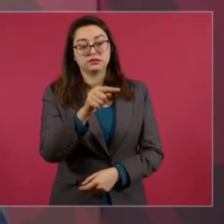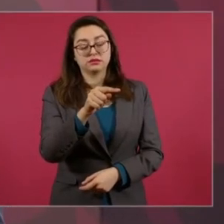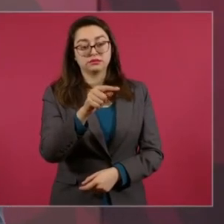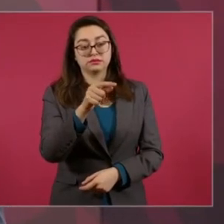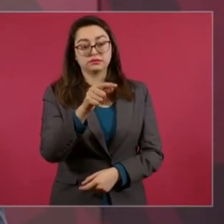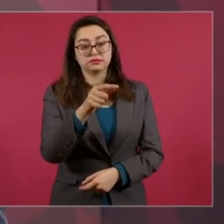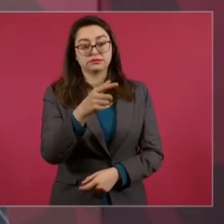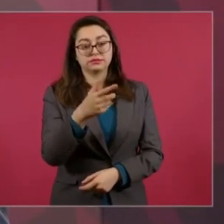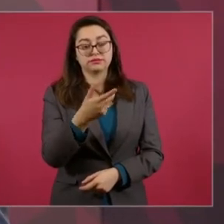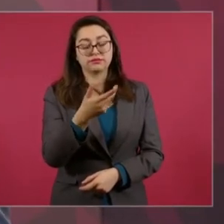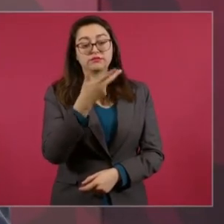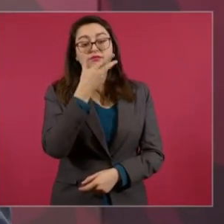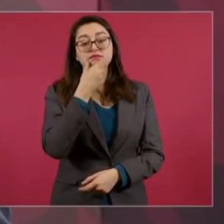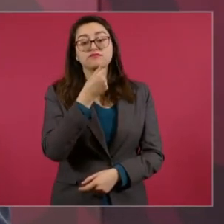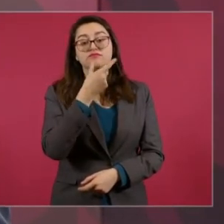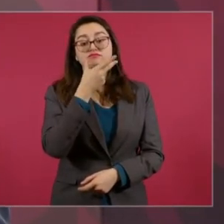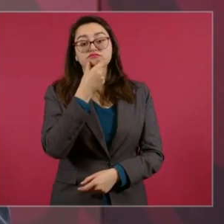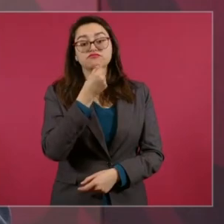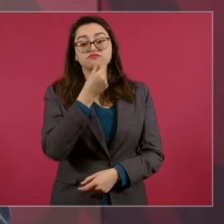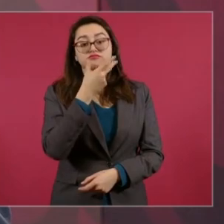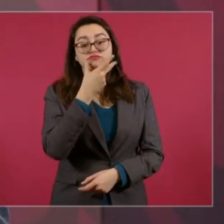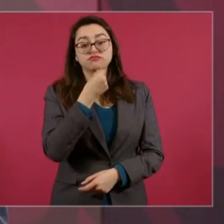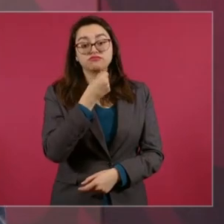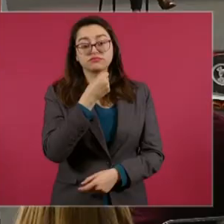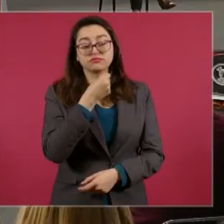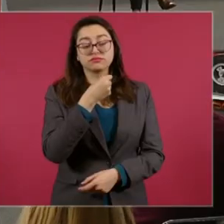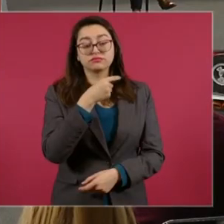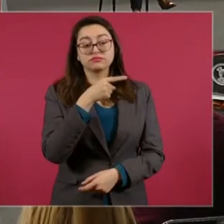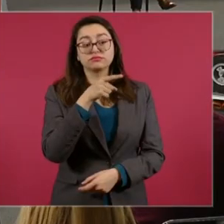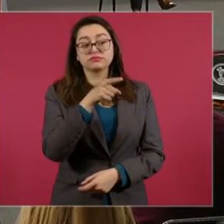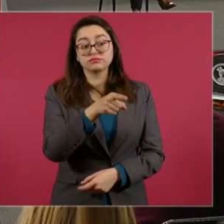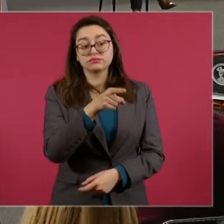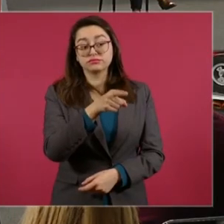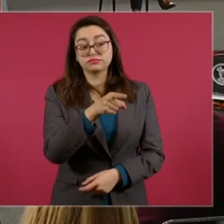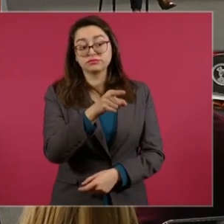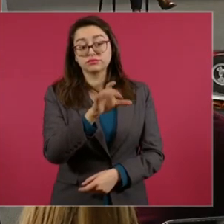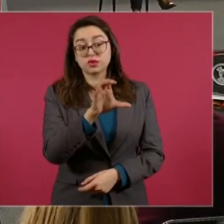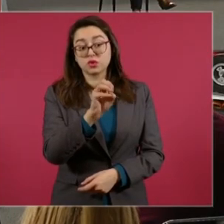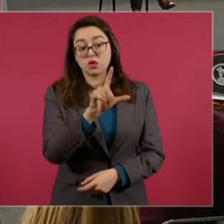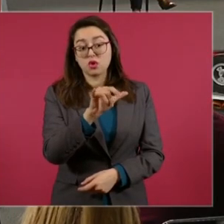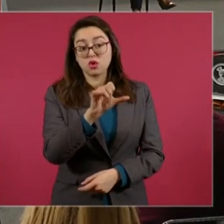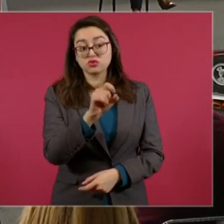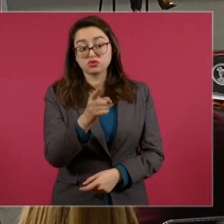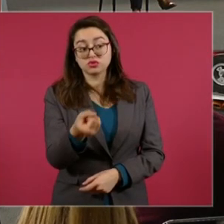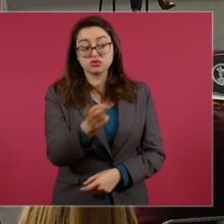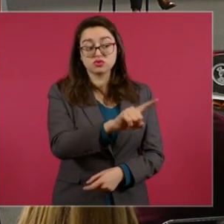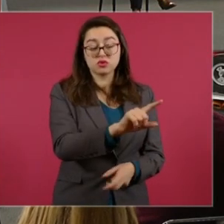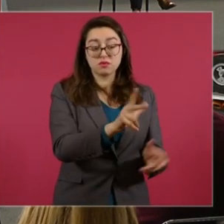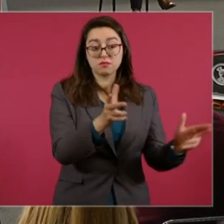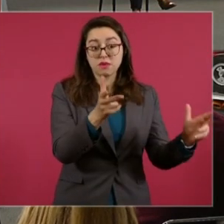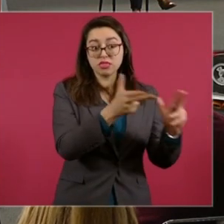al que la fiscalía sostiene fue el segundo tirador.